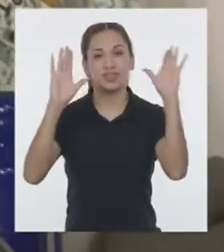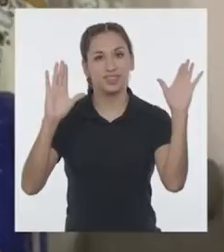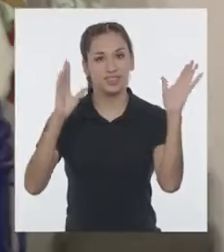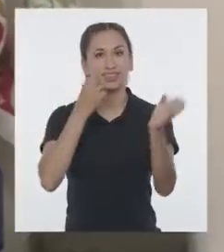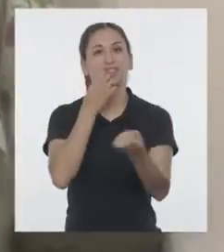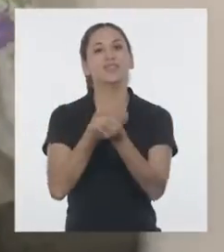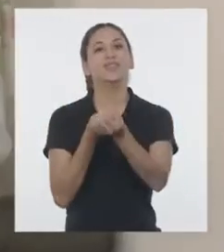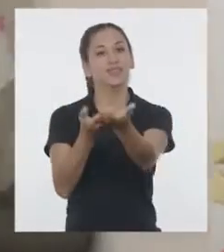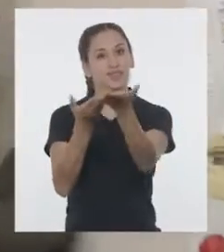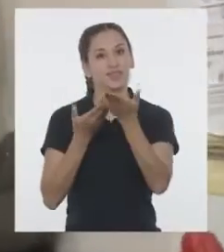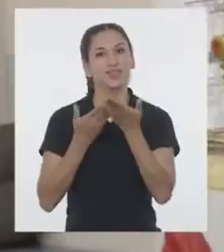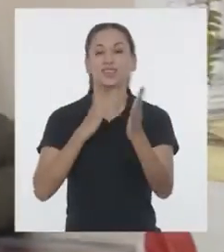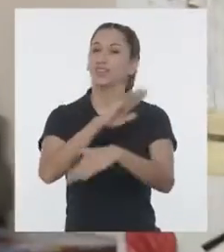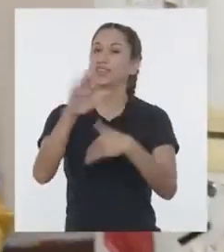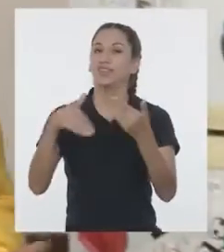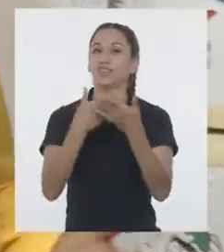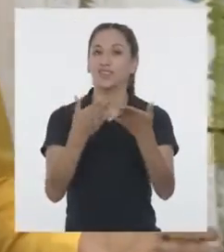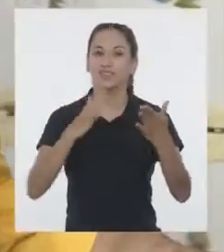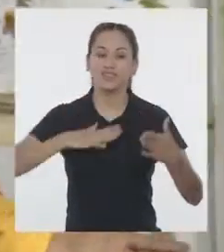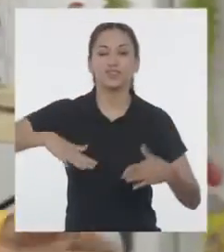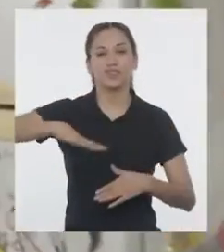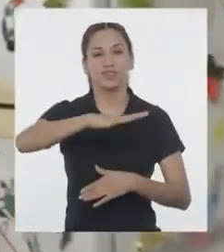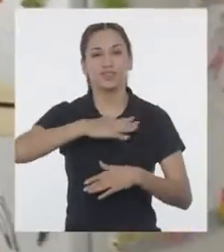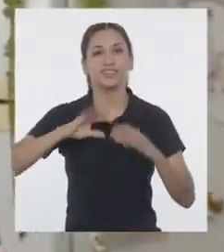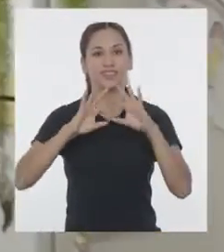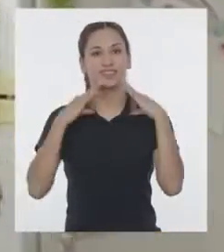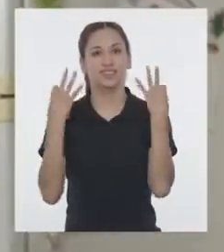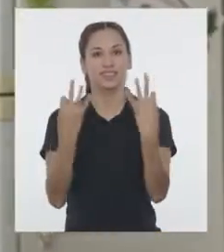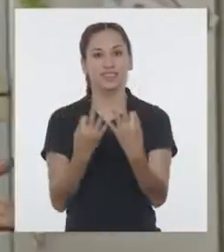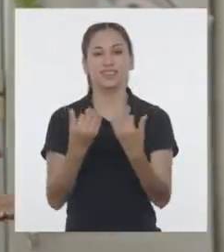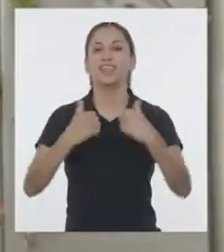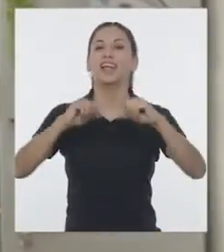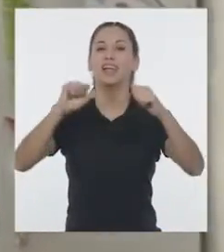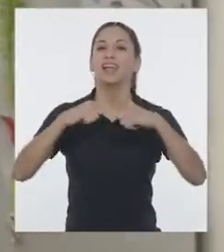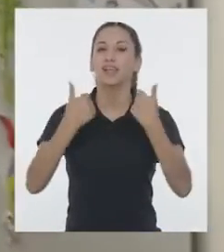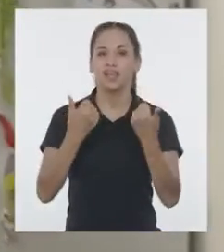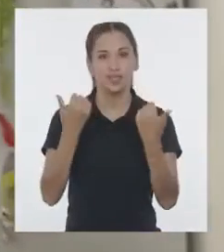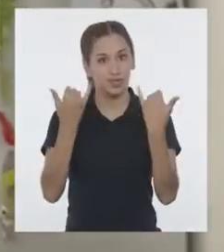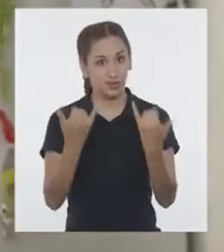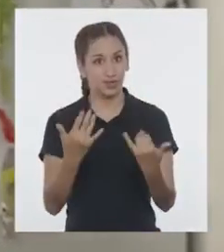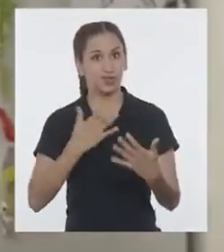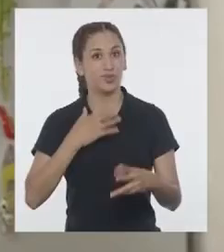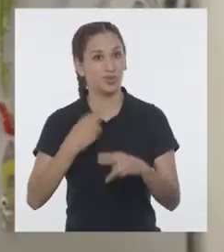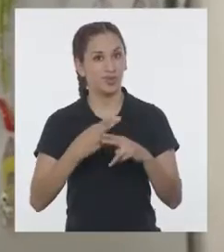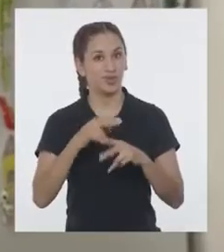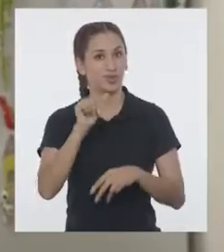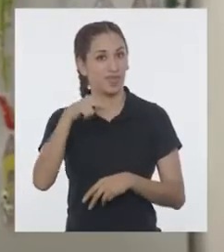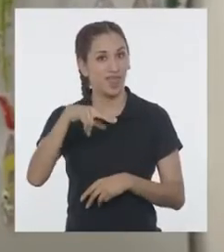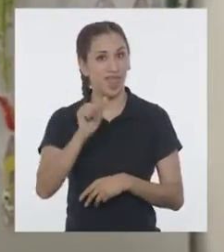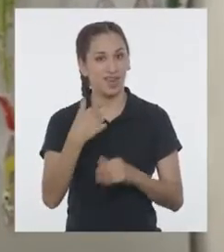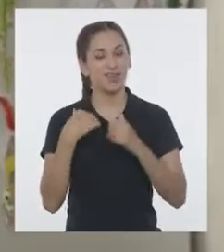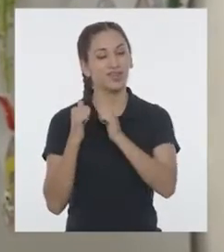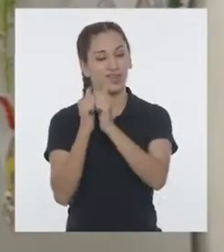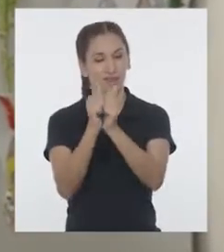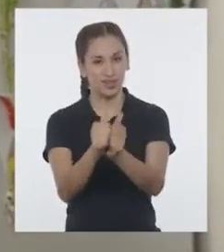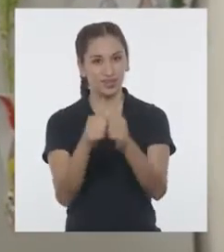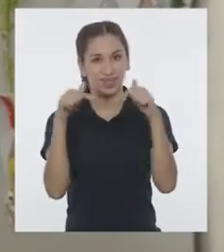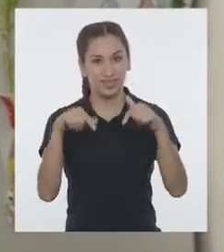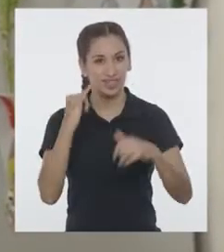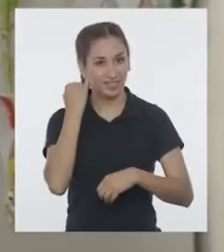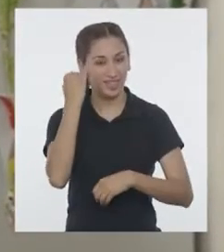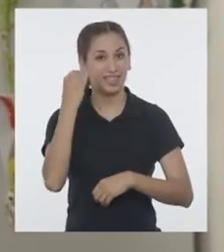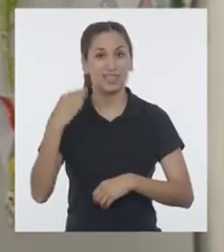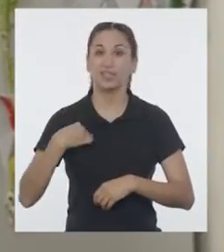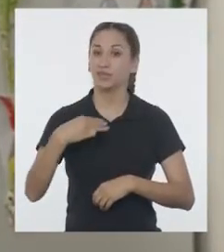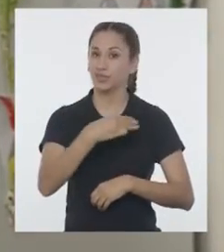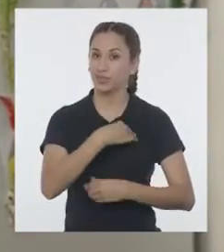días, bienvenidas y bienvenidos a Somos Familia. ¿Cómo están hoy? Yo soy Ana y los acompañaré en esta